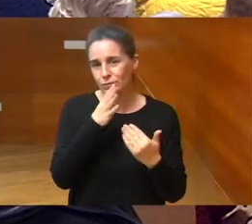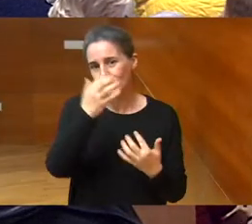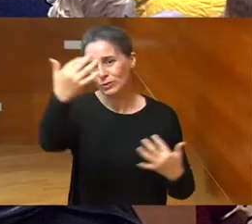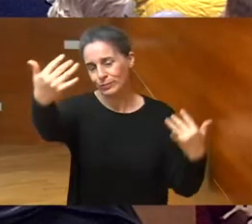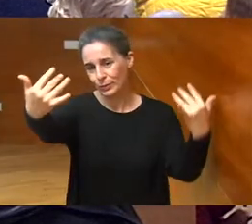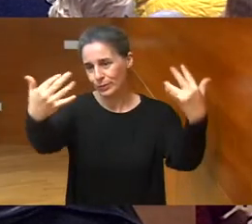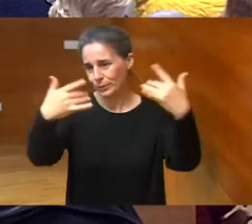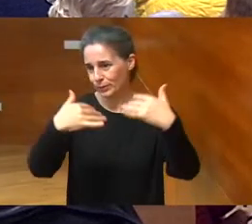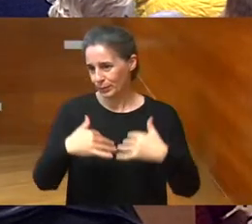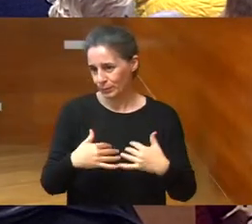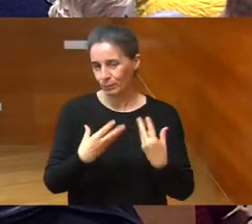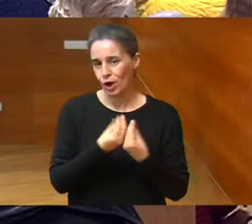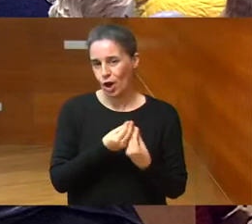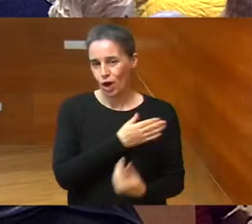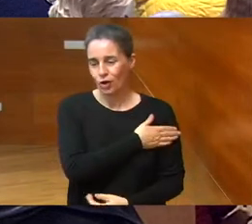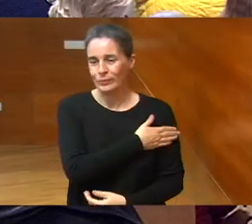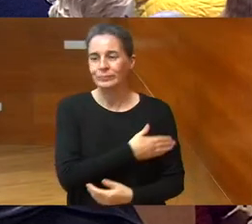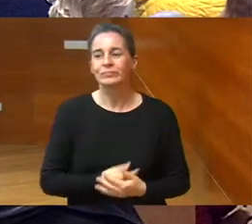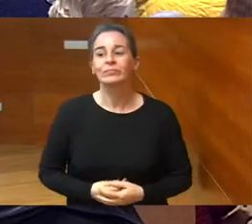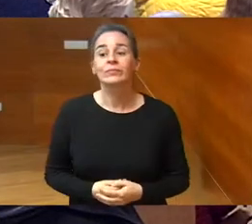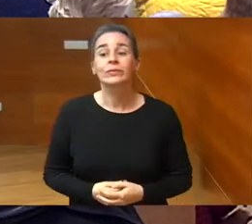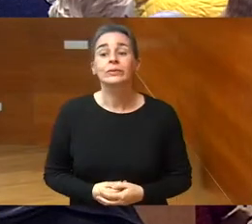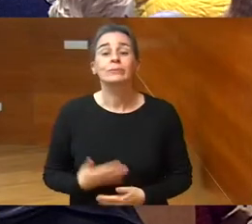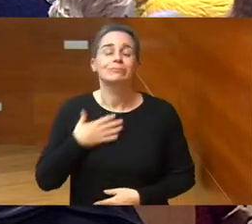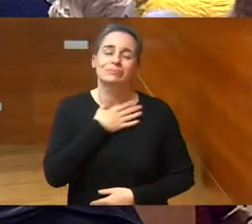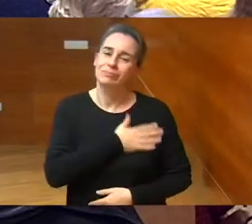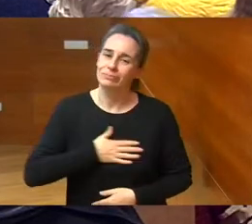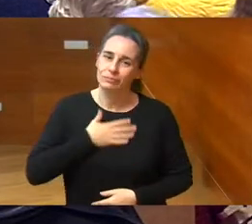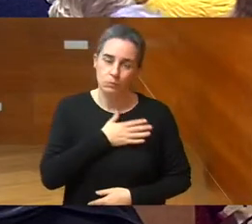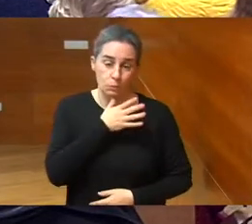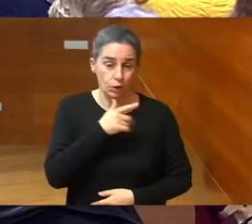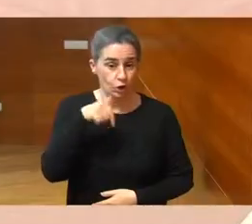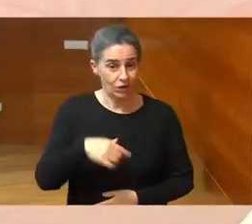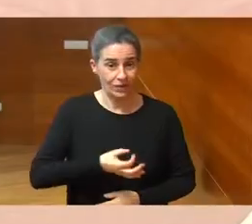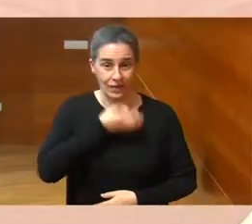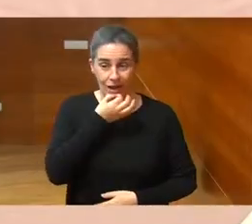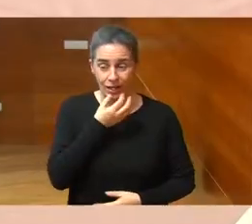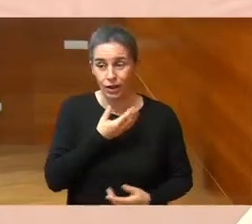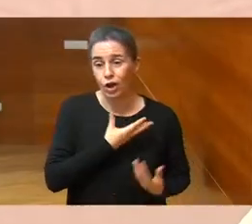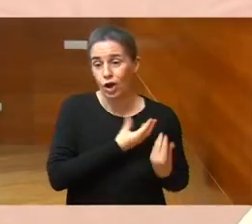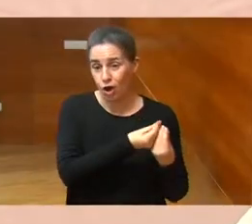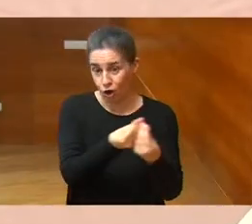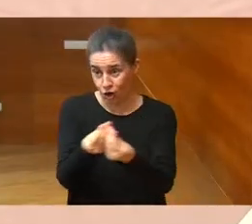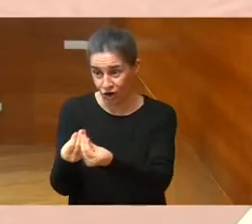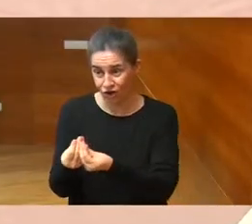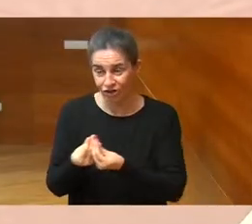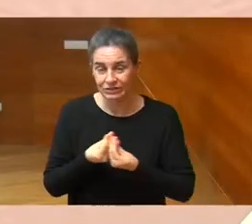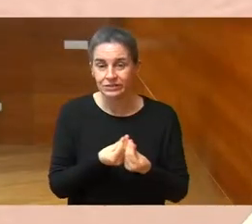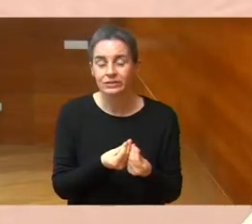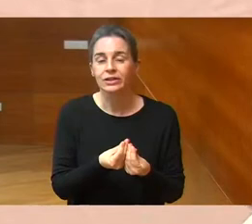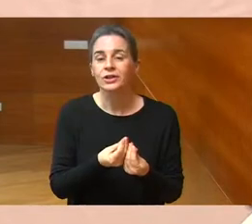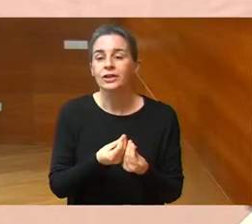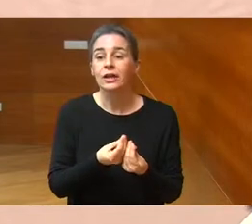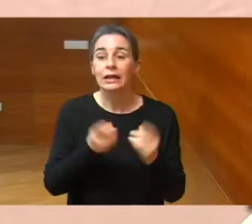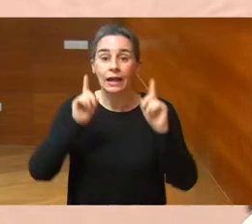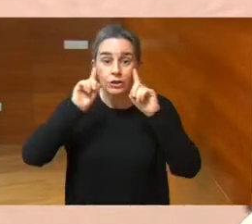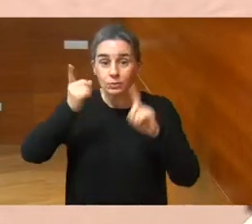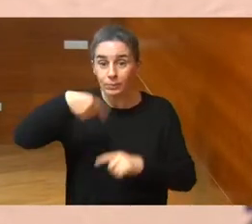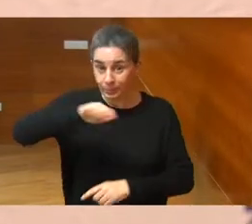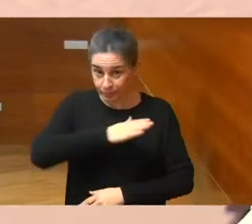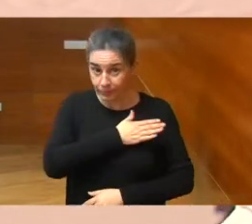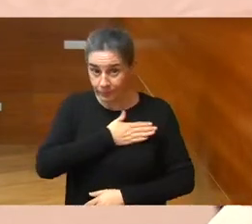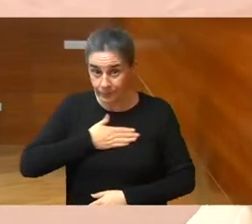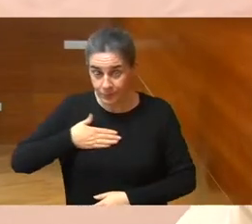acompañándonos hoy un placer compartir esta tarde con vos si os apetece pues